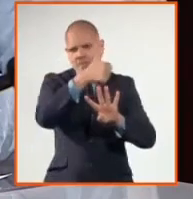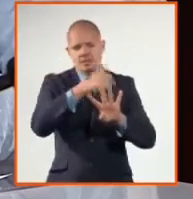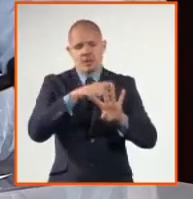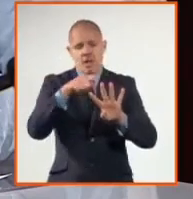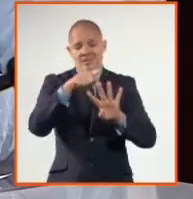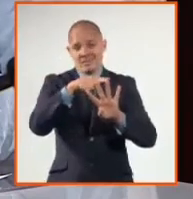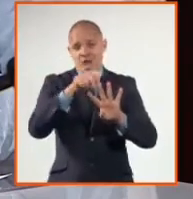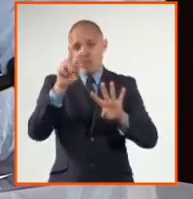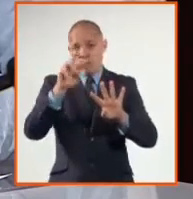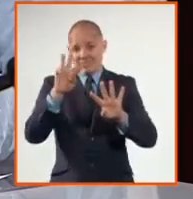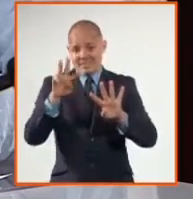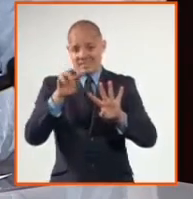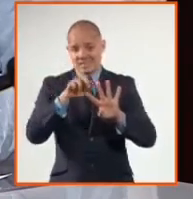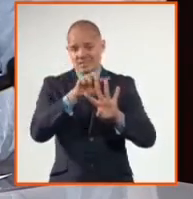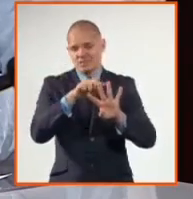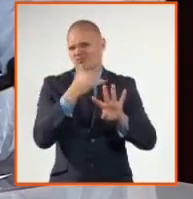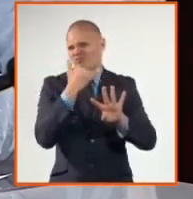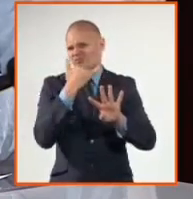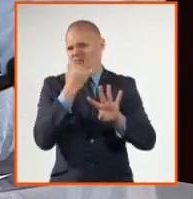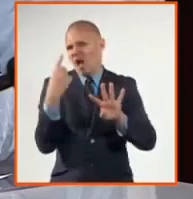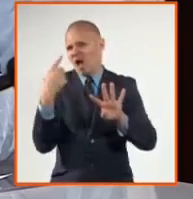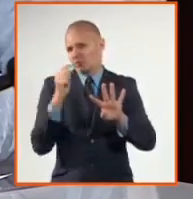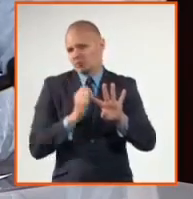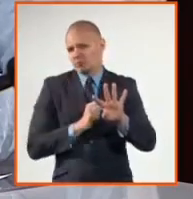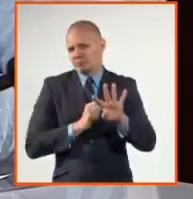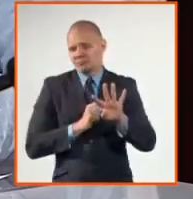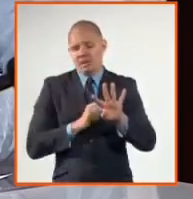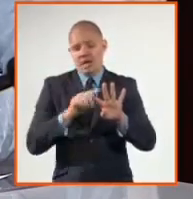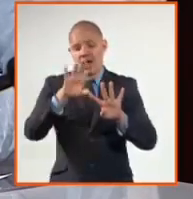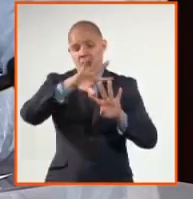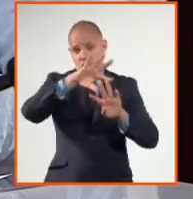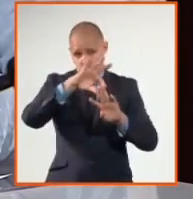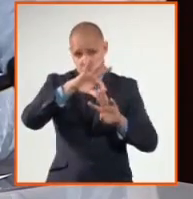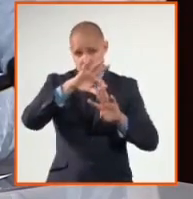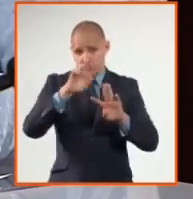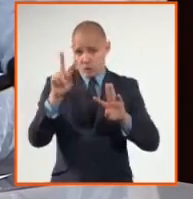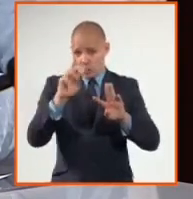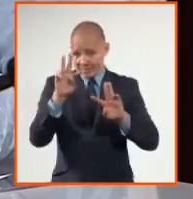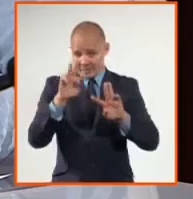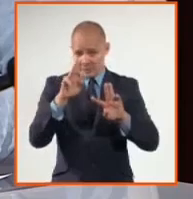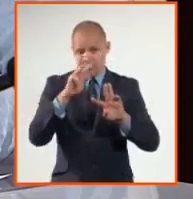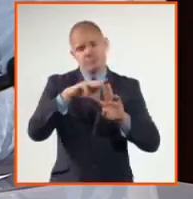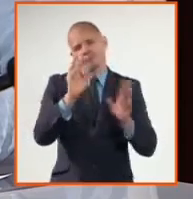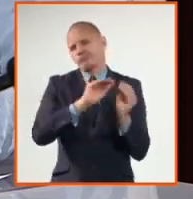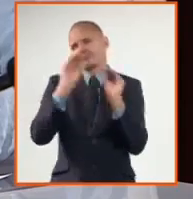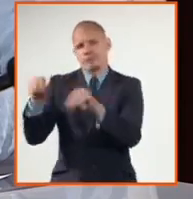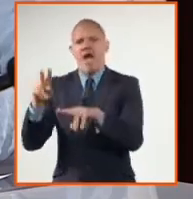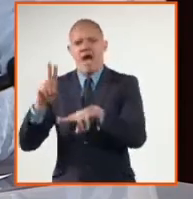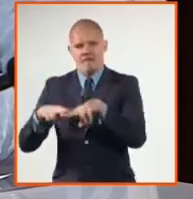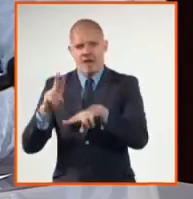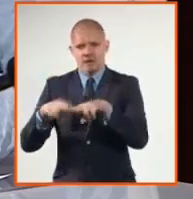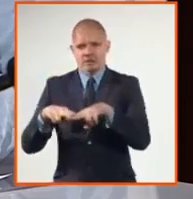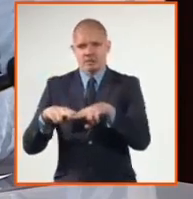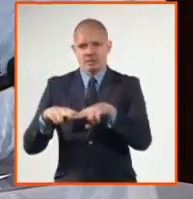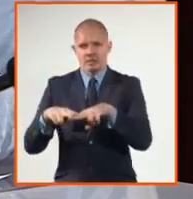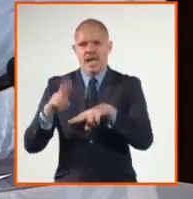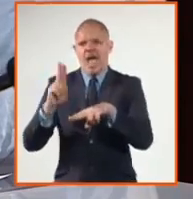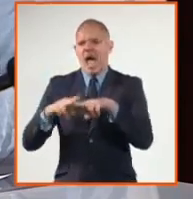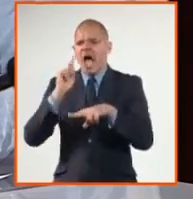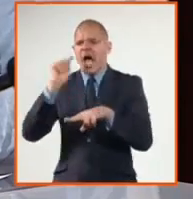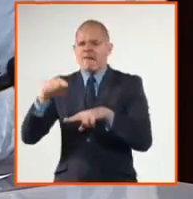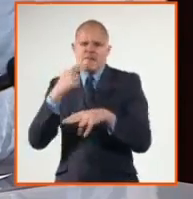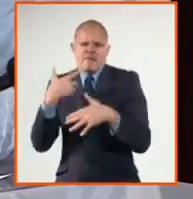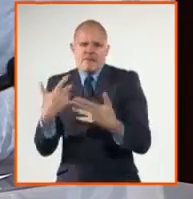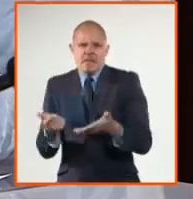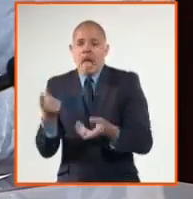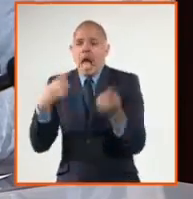decidimos desandar la suma será 3 de sant más lazio macerado y traerla entonces para hacer la reposición de ese